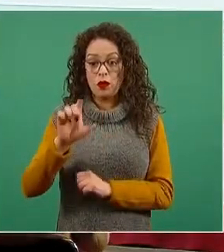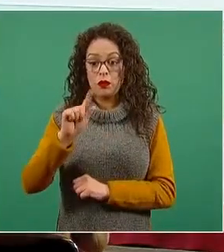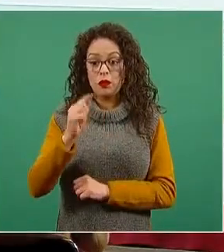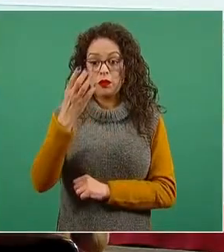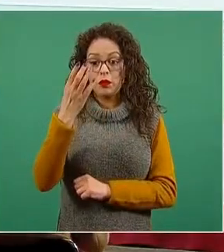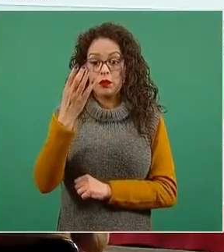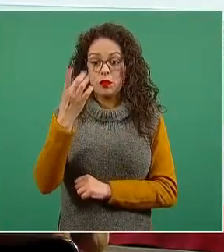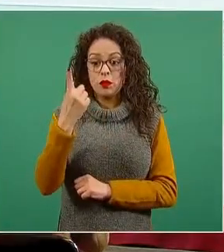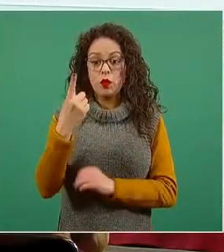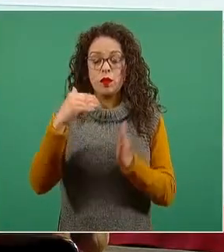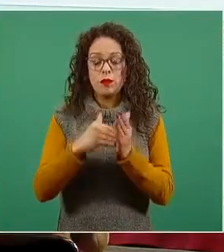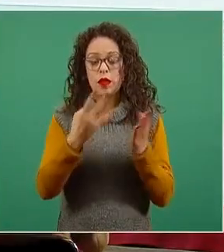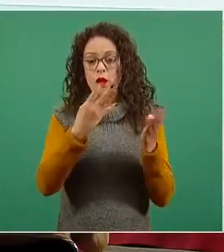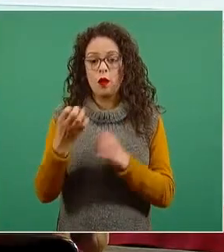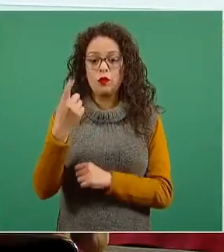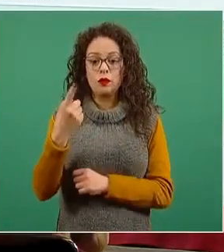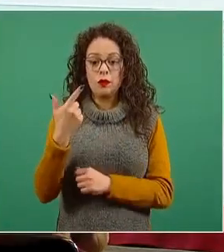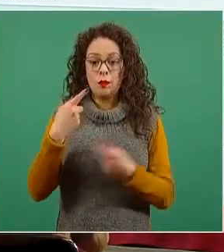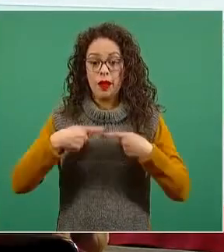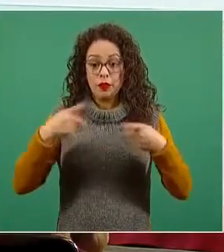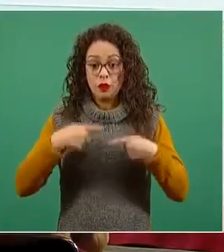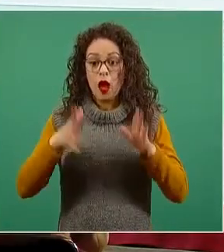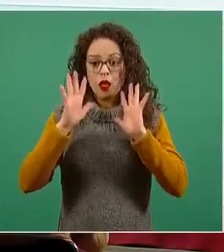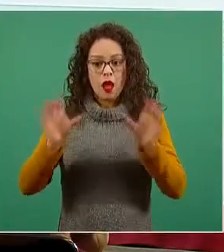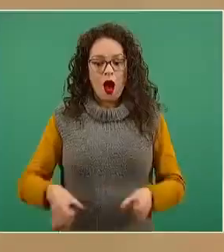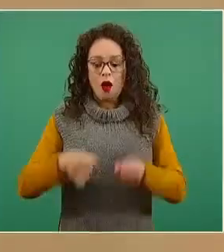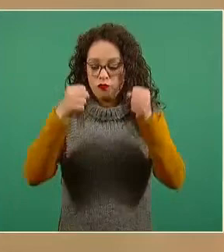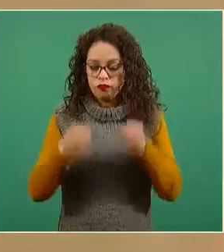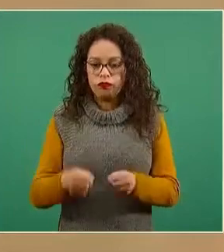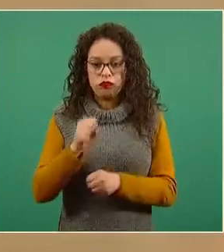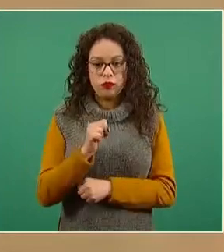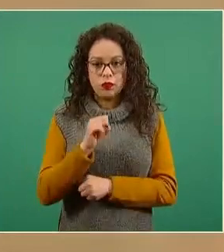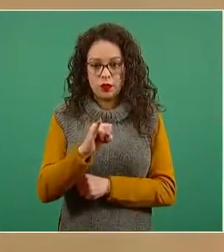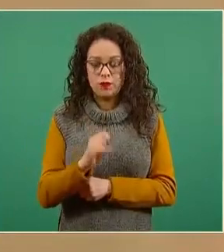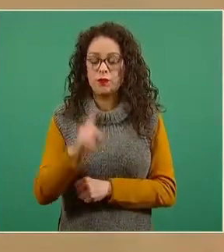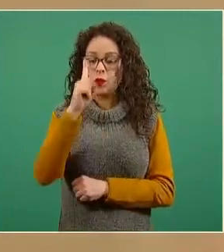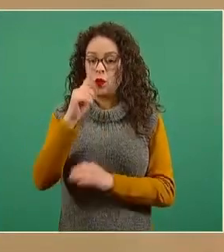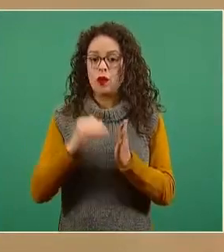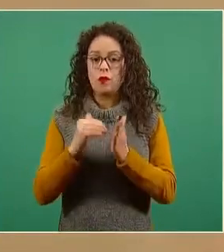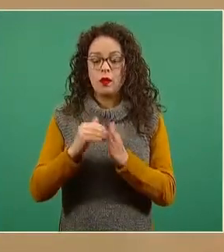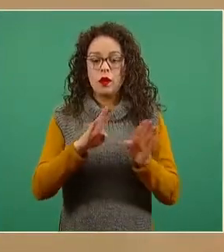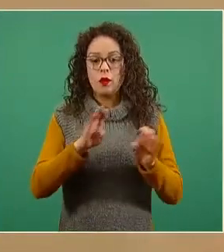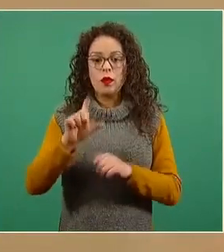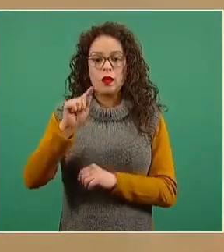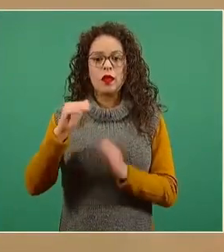1.571.901 personas han tenido un resultado confirmatorio y